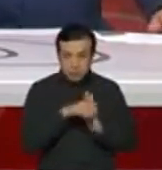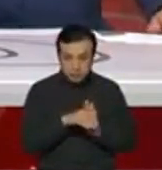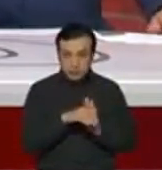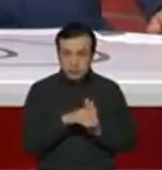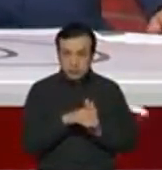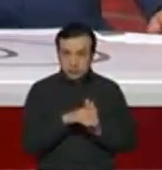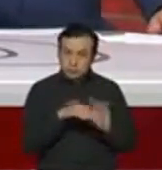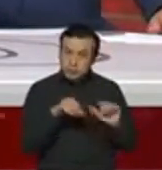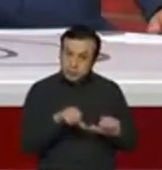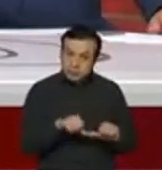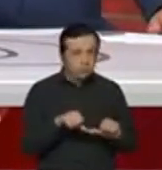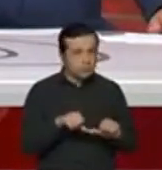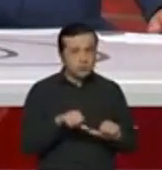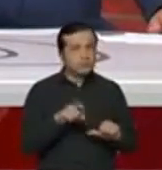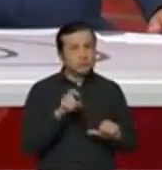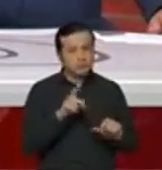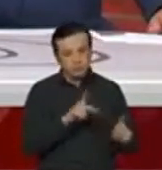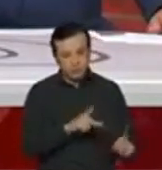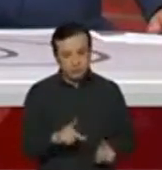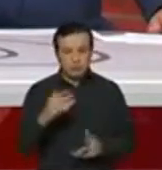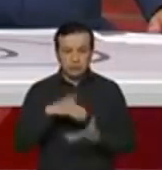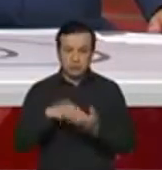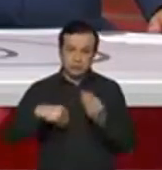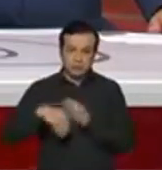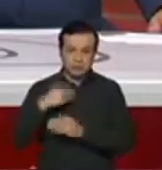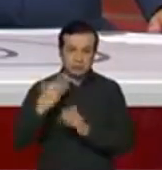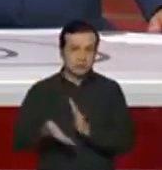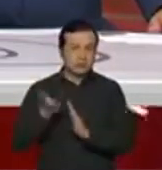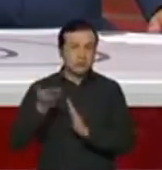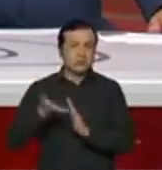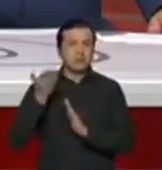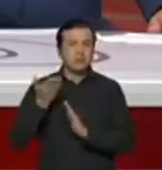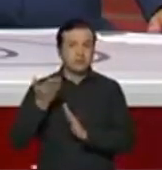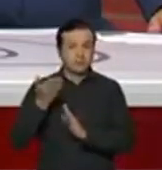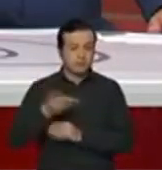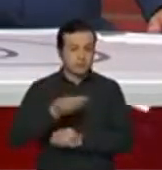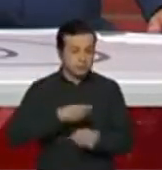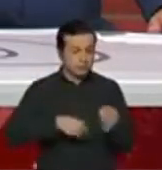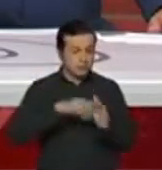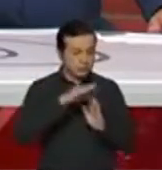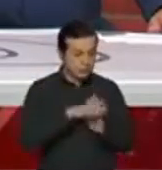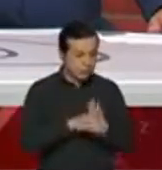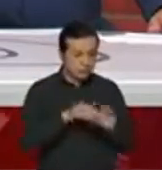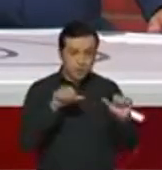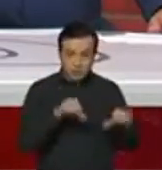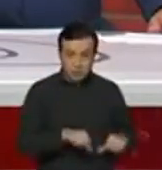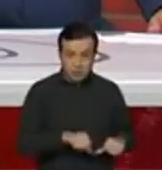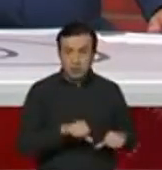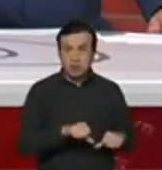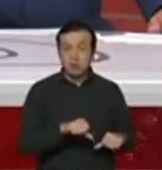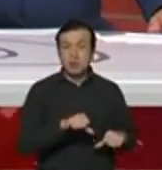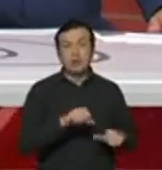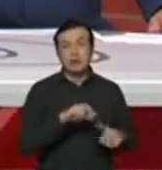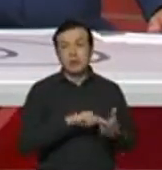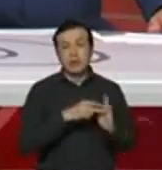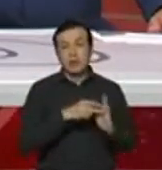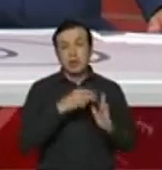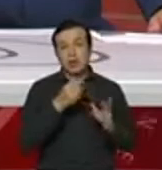es mala si tenemos un plan de reinversión. La desinversión es mala cuando simplemente vamos